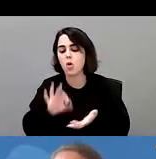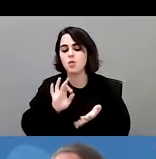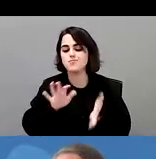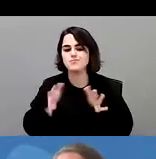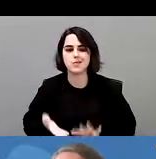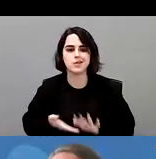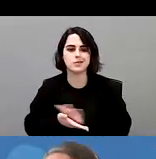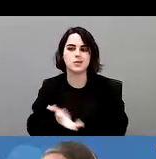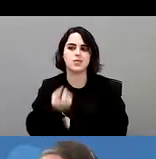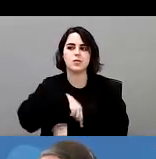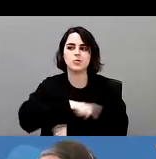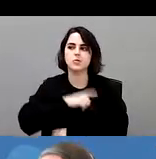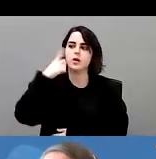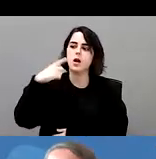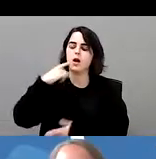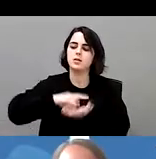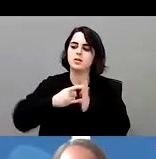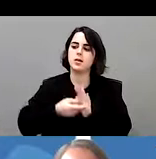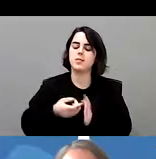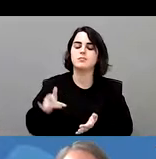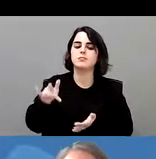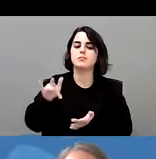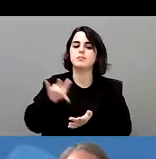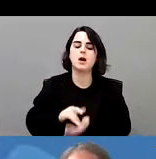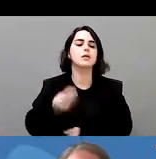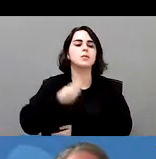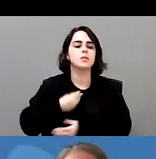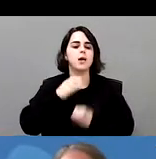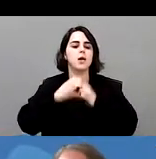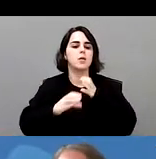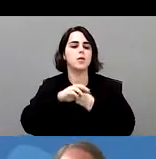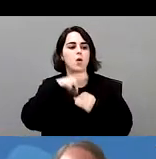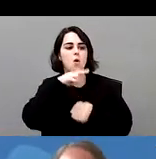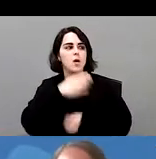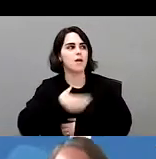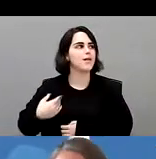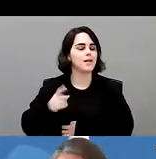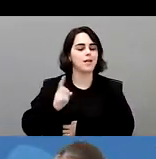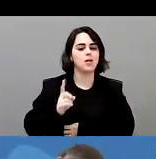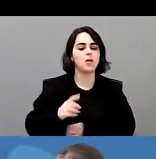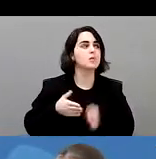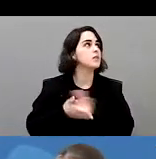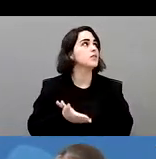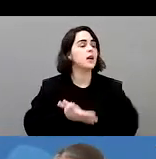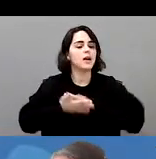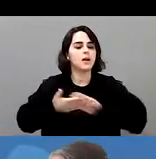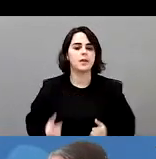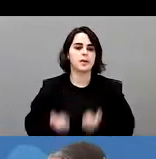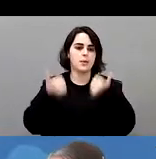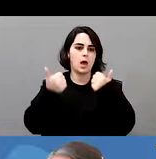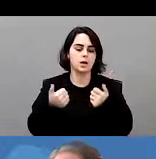nos acostumbremos a utilizar el sistema y no queramos utilizar la comunicación oral. La comunicación oral es la más rápida.